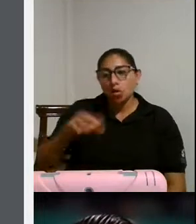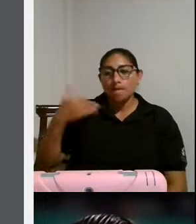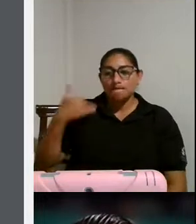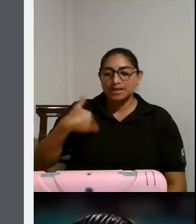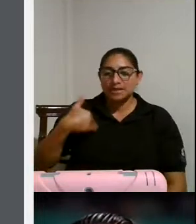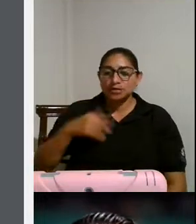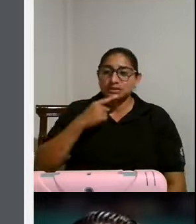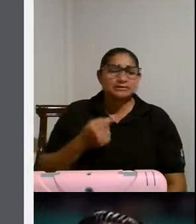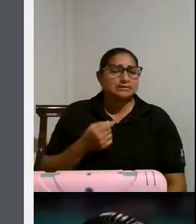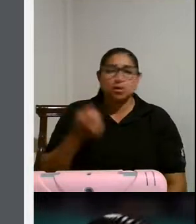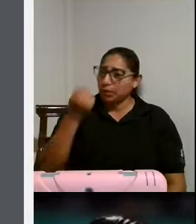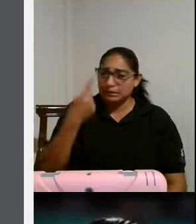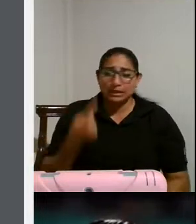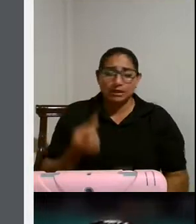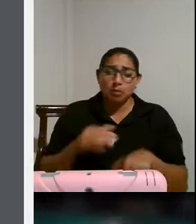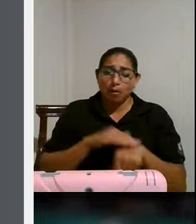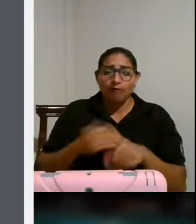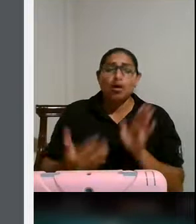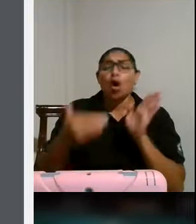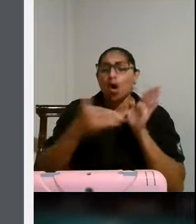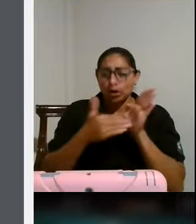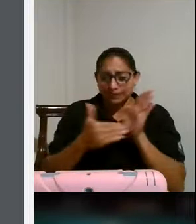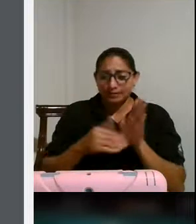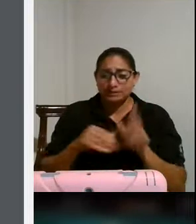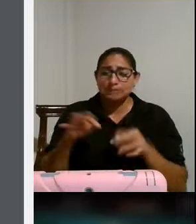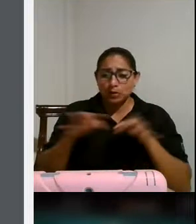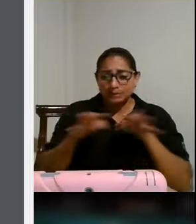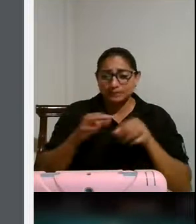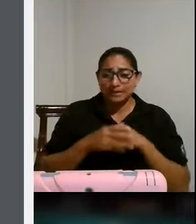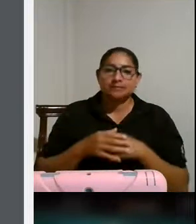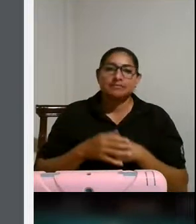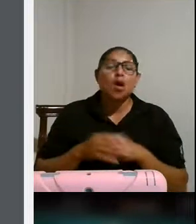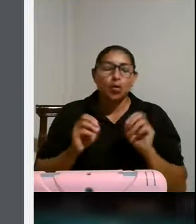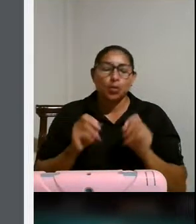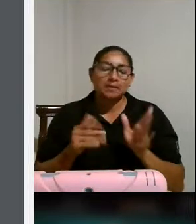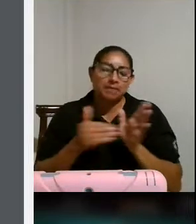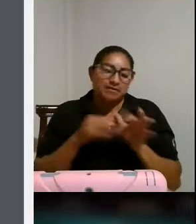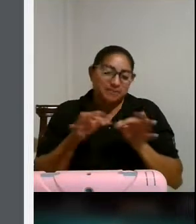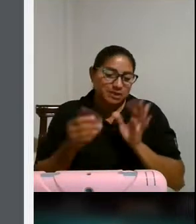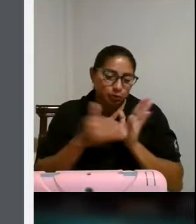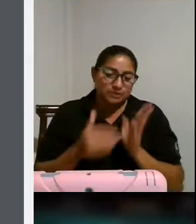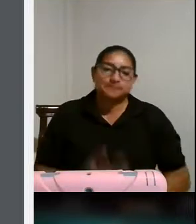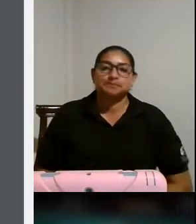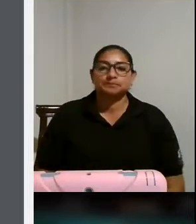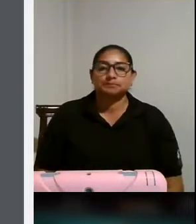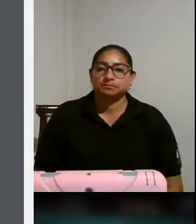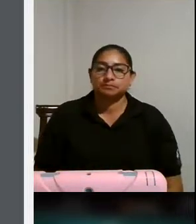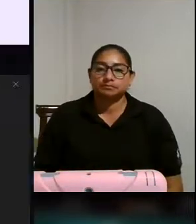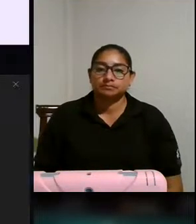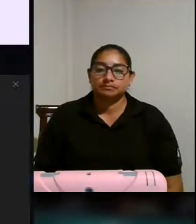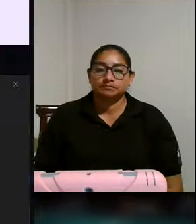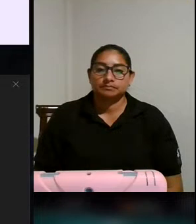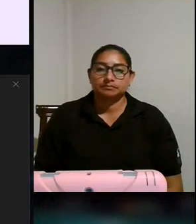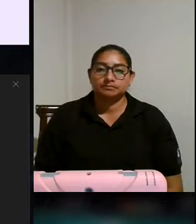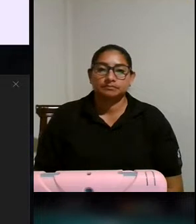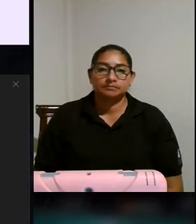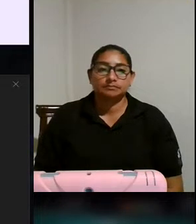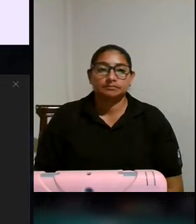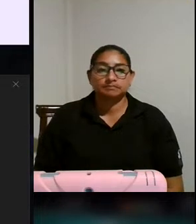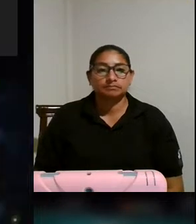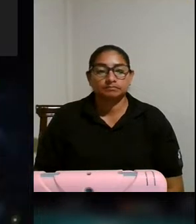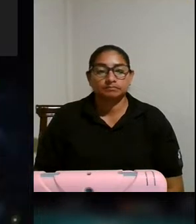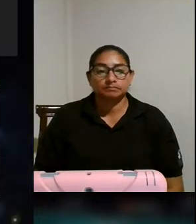exactamente. Ujú, Ya después es más sencillo, pero ujú. justo ahí me quedé. Ok, ya lo vamos a explicar.